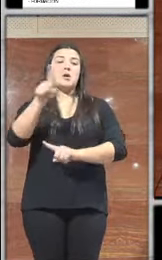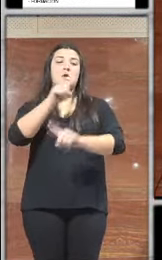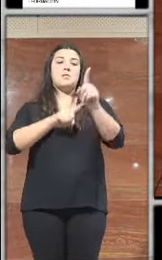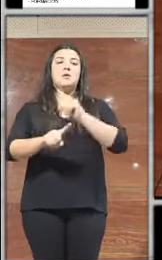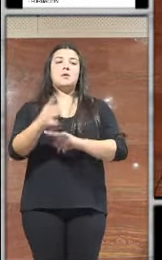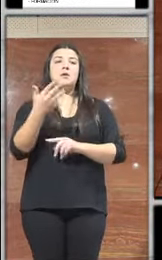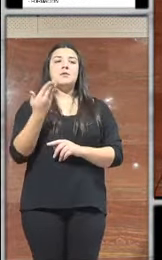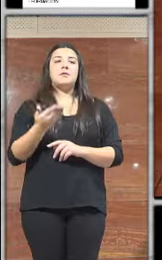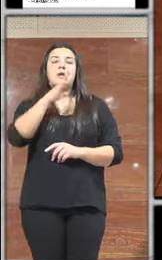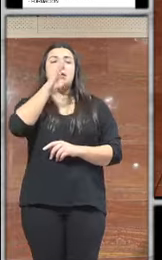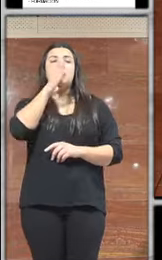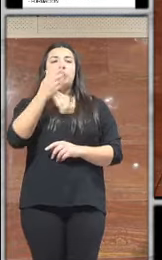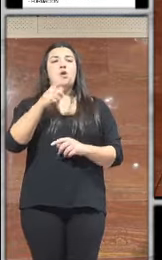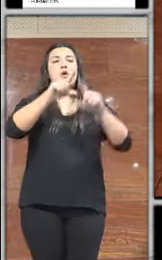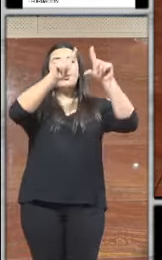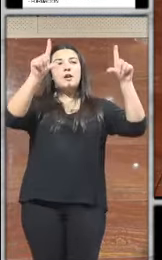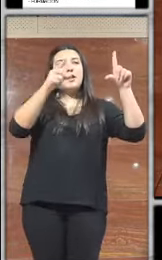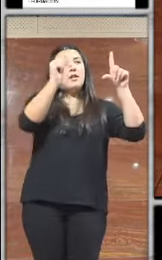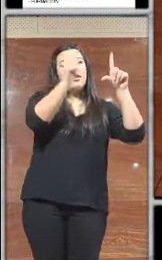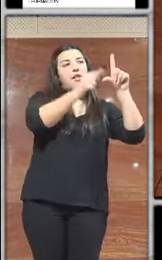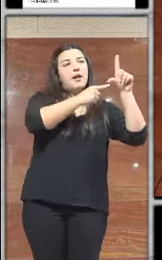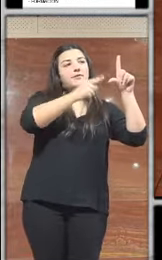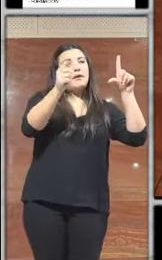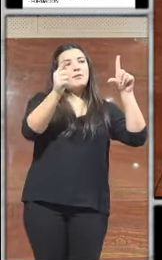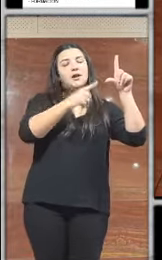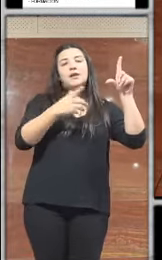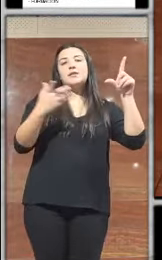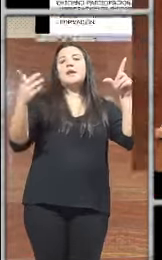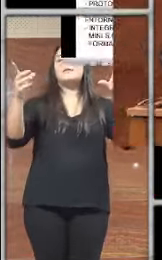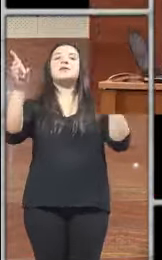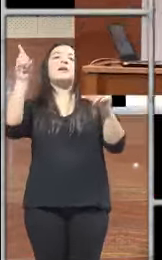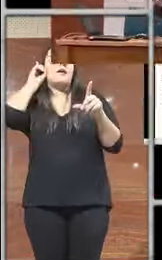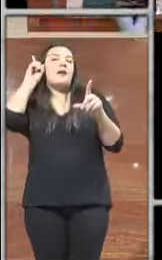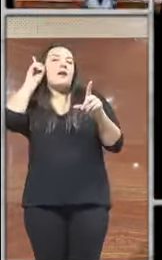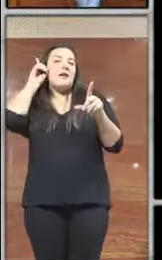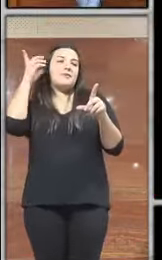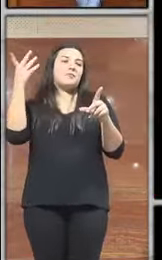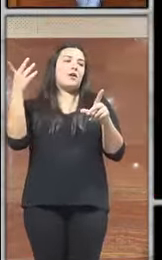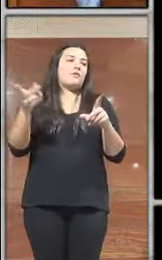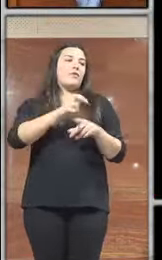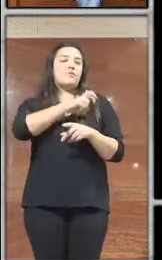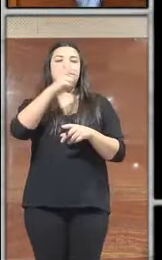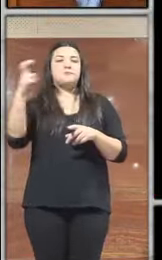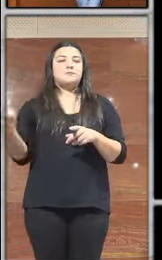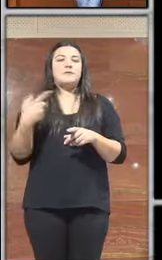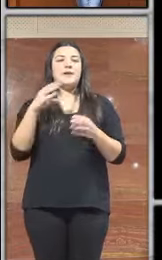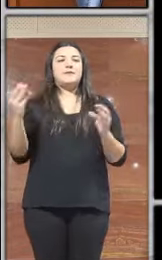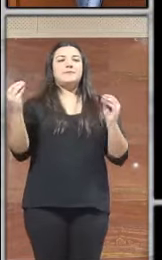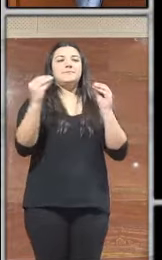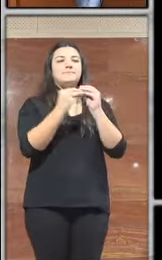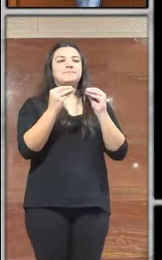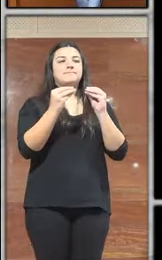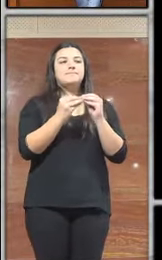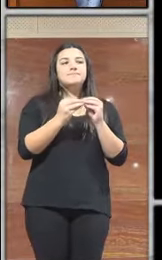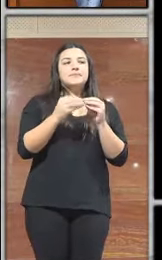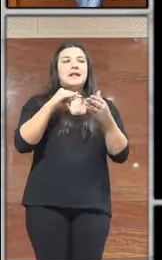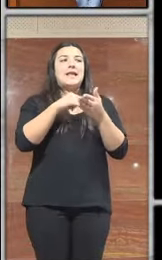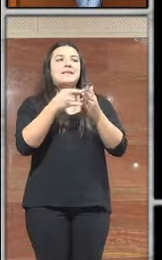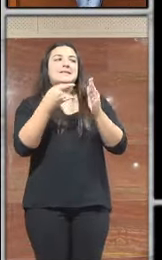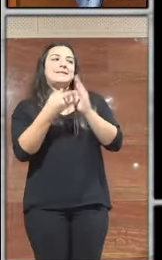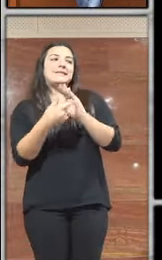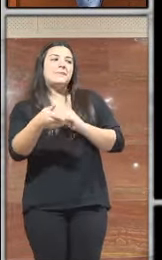las tabletas, los smartphones y demás, pues todavía no son demasiado compatibles con nuestros pulsadores, nuestros emuladores, nuestros sistemas